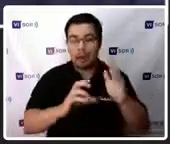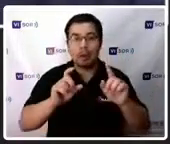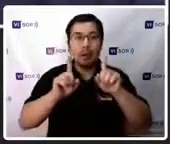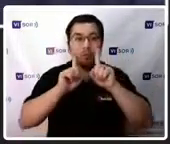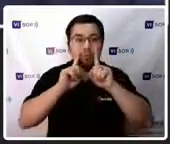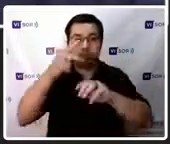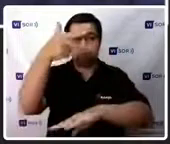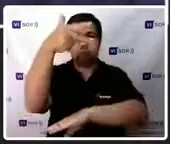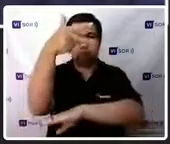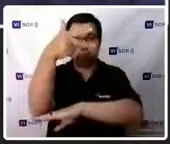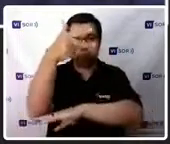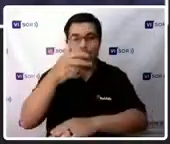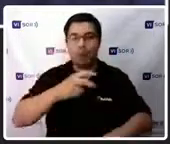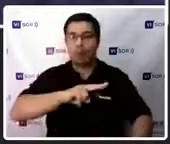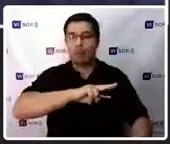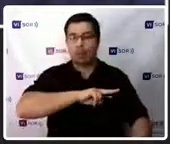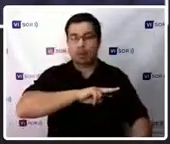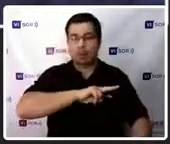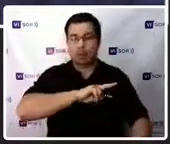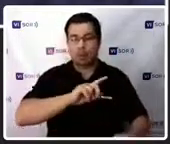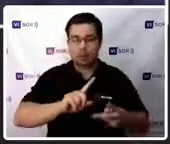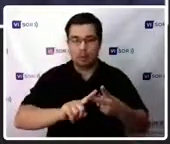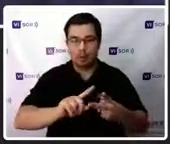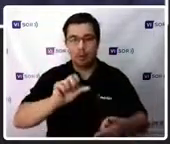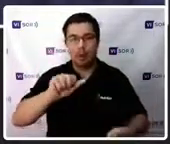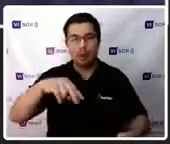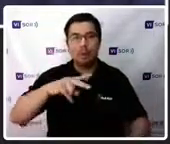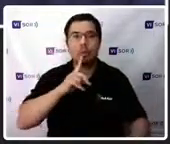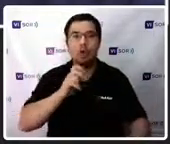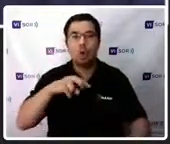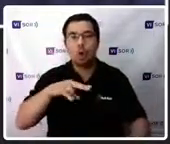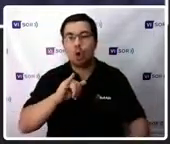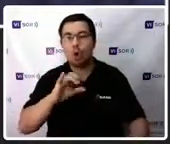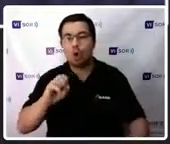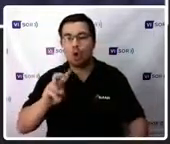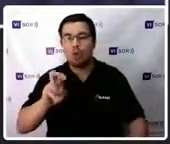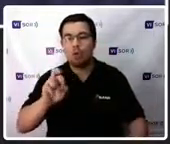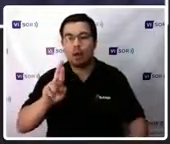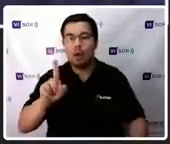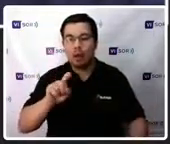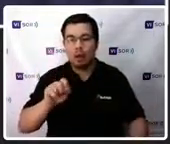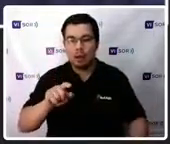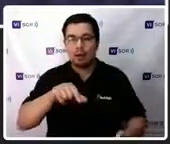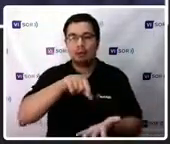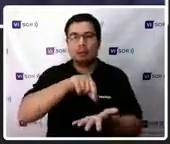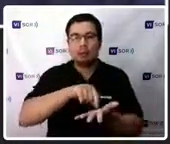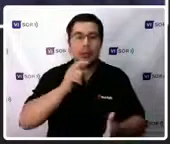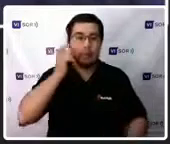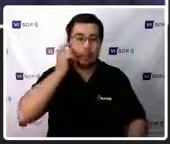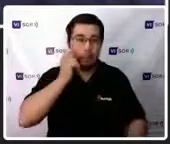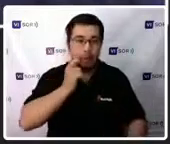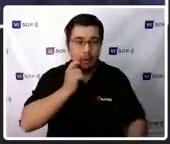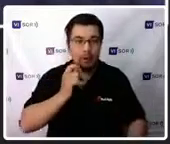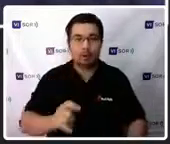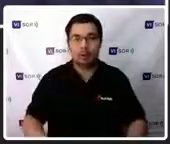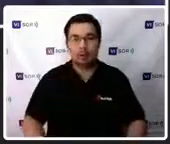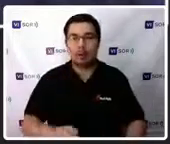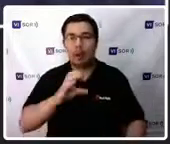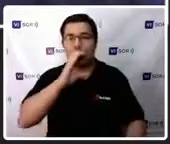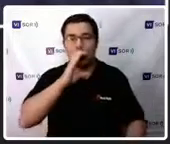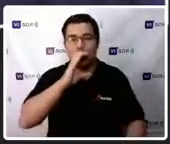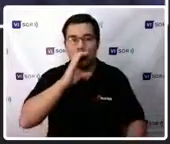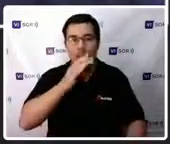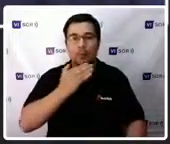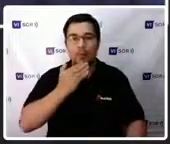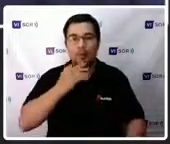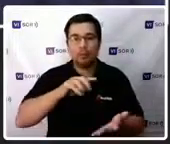en Santiago, en la sede de Antonio Varas en Santiago, en la sede de San Bernardo también en Santiago, la tenemos en Concepción y la tenemos